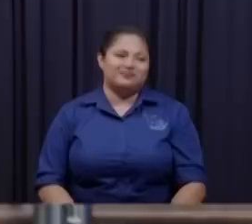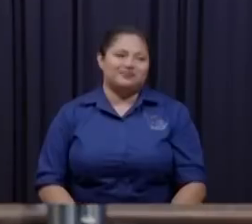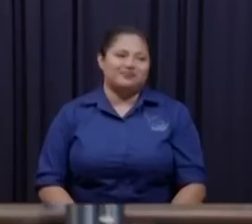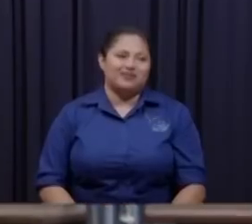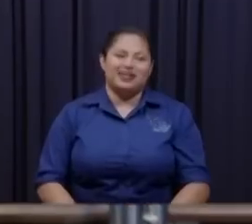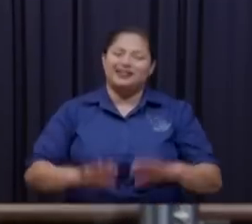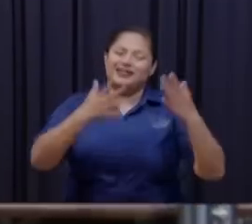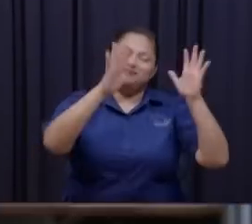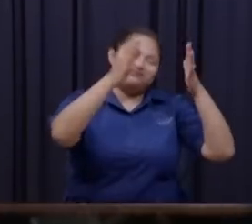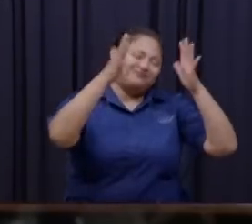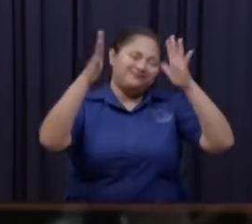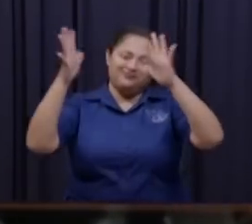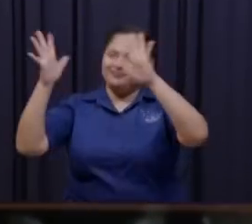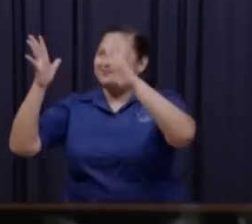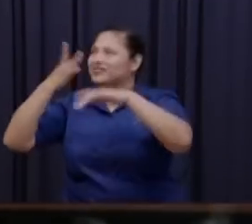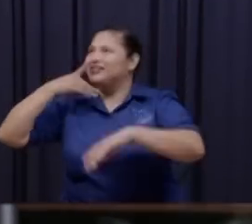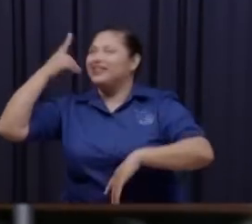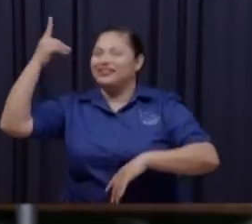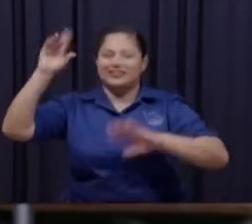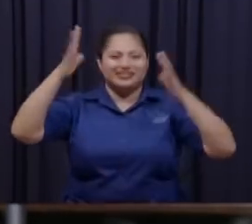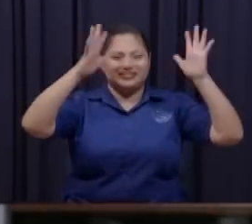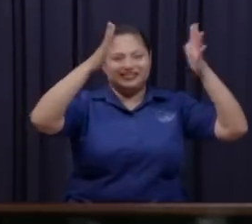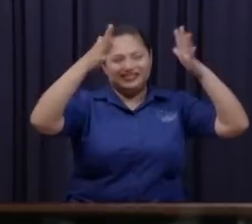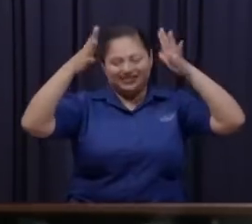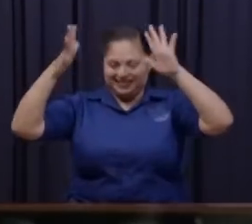Dele un aplauso al Rey bendito.